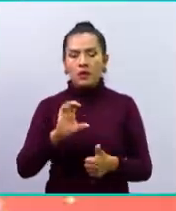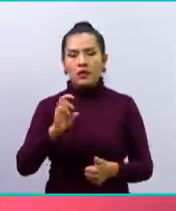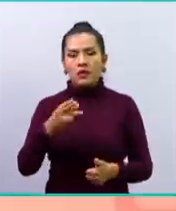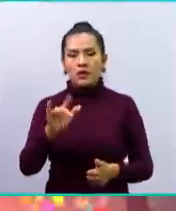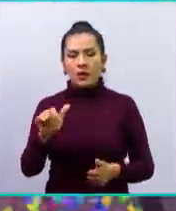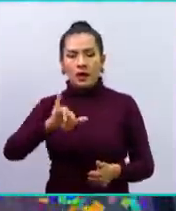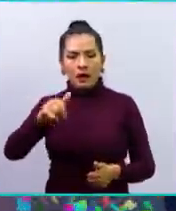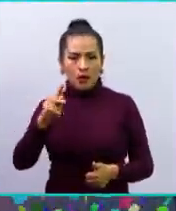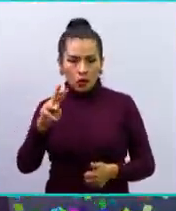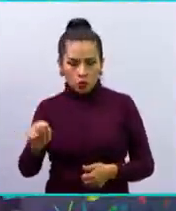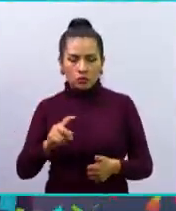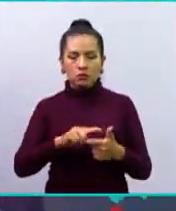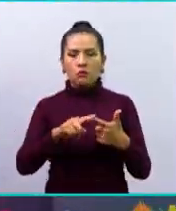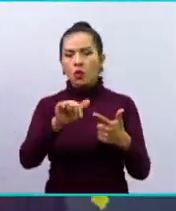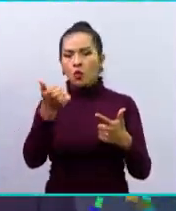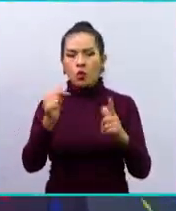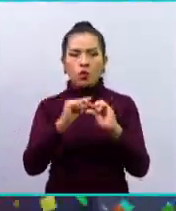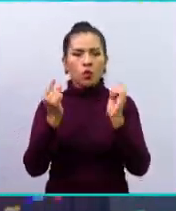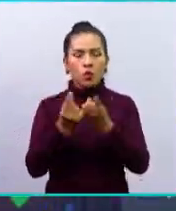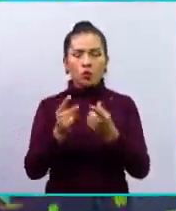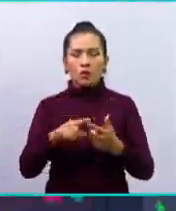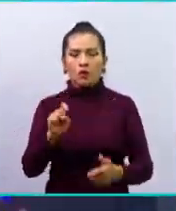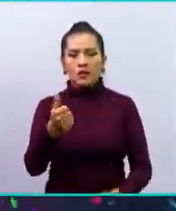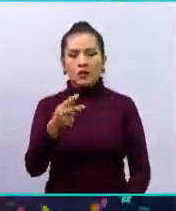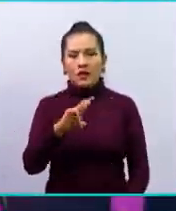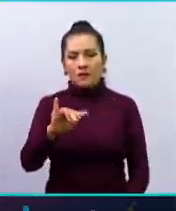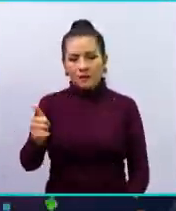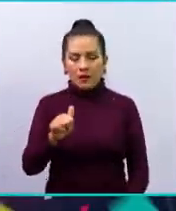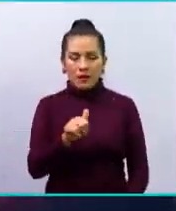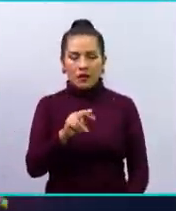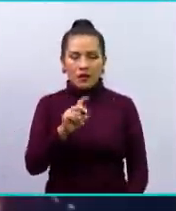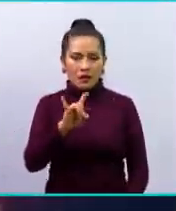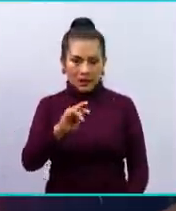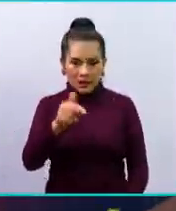Chilajatu, estamos hablando de Sabia